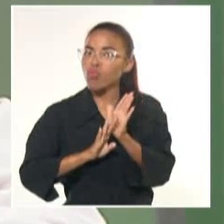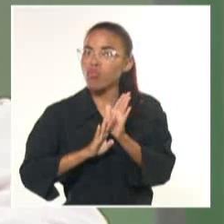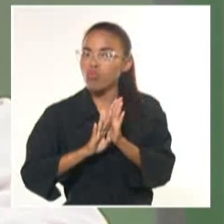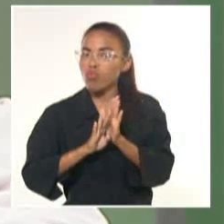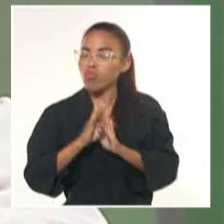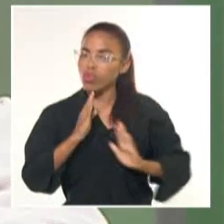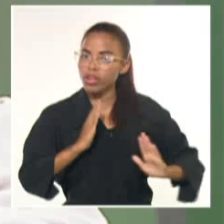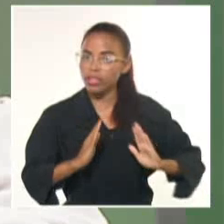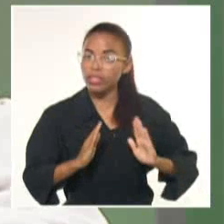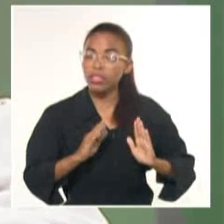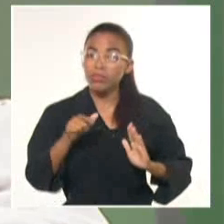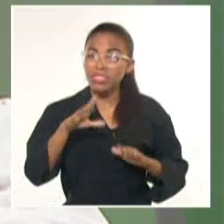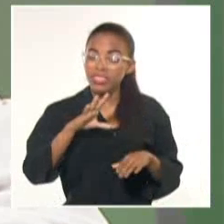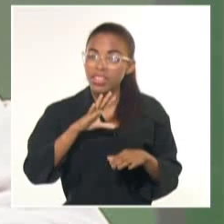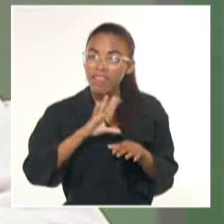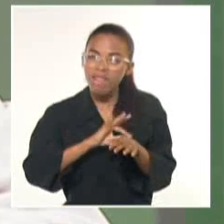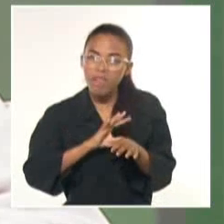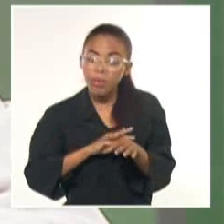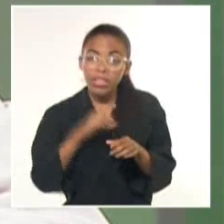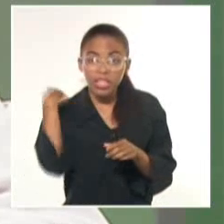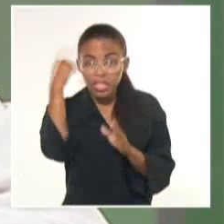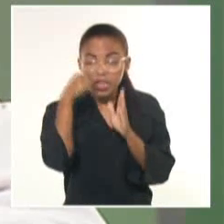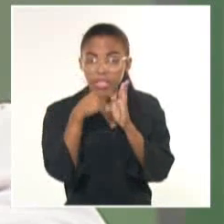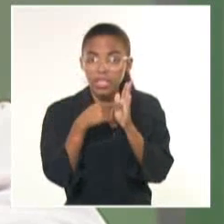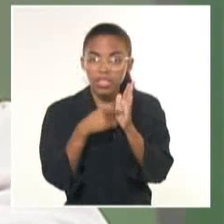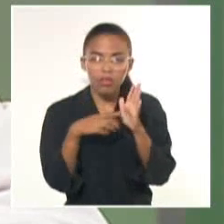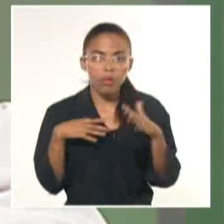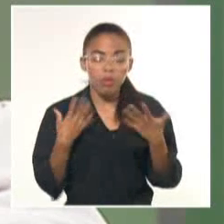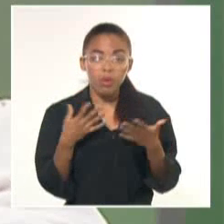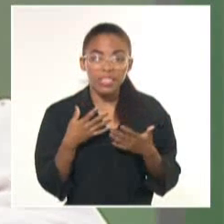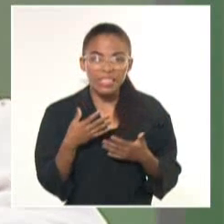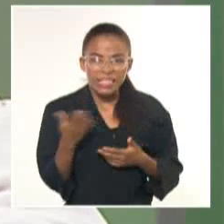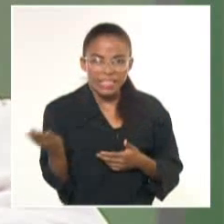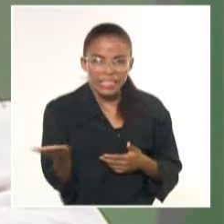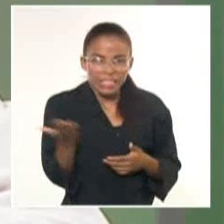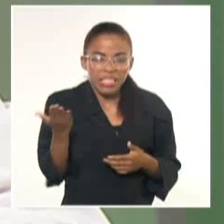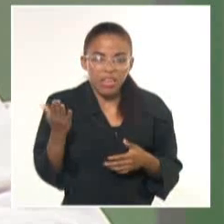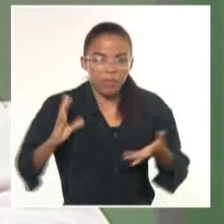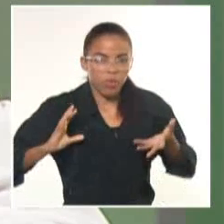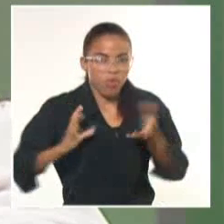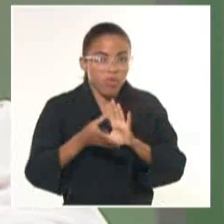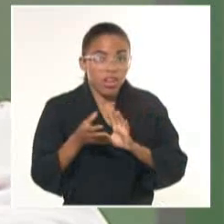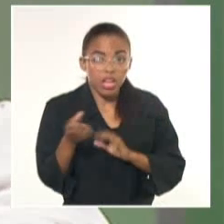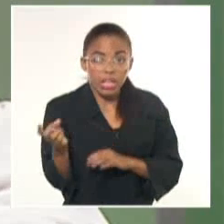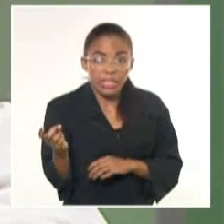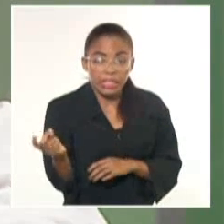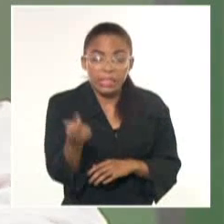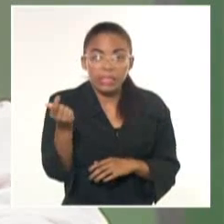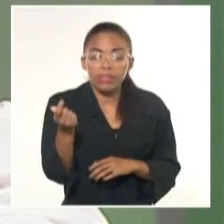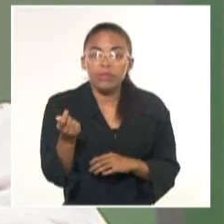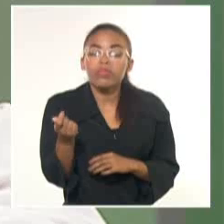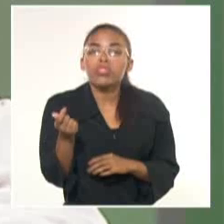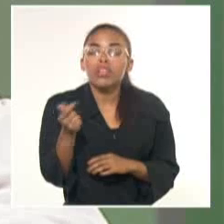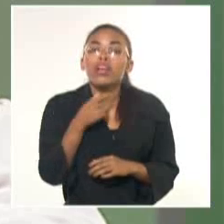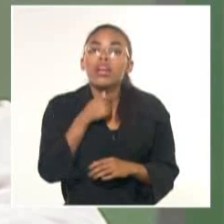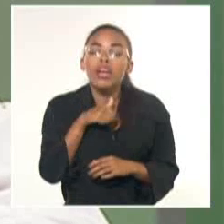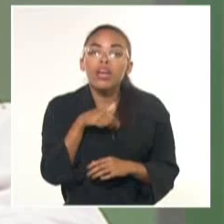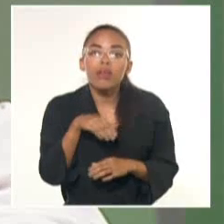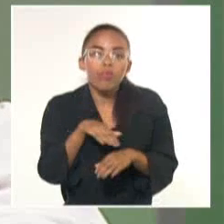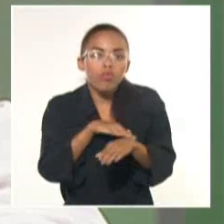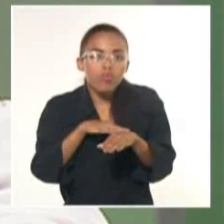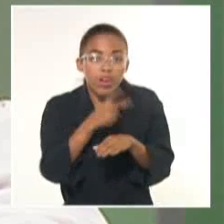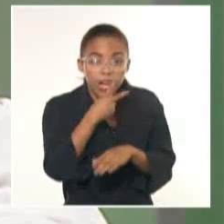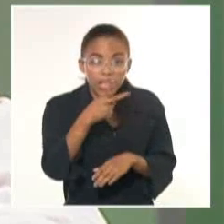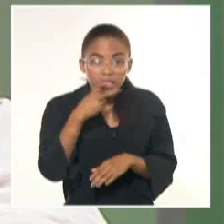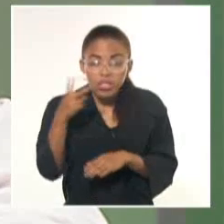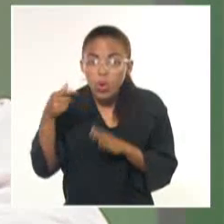Y esta enfermedad tiene una característica, que es agresiva realmente, prolifera rápidamente, pero con la quimioterapia intensiva pueden